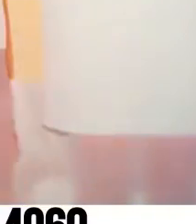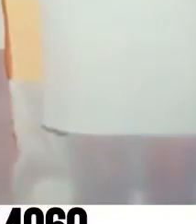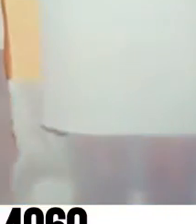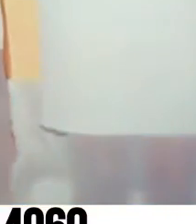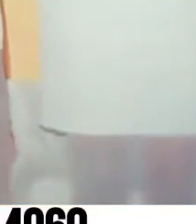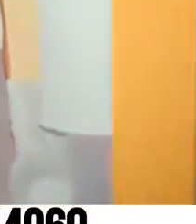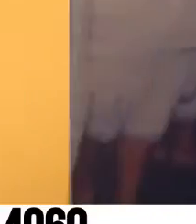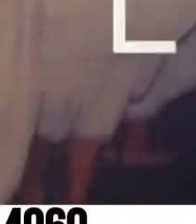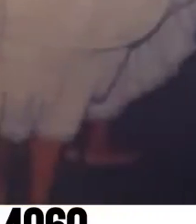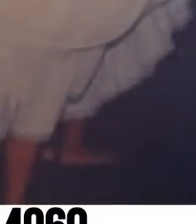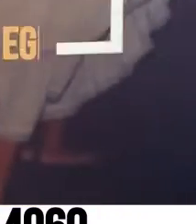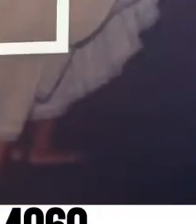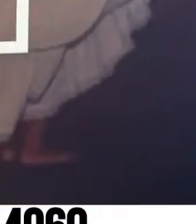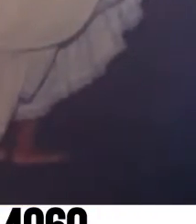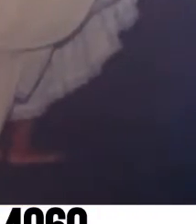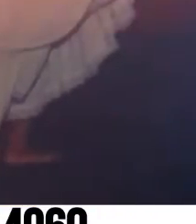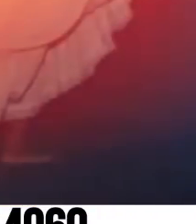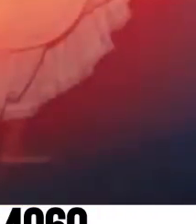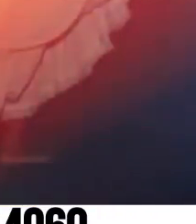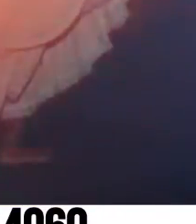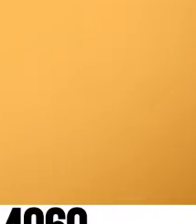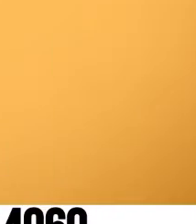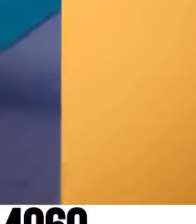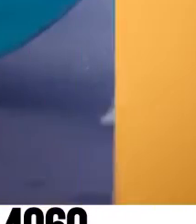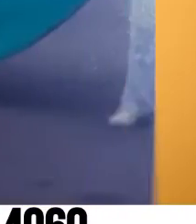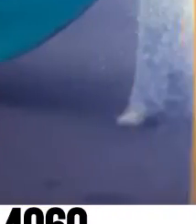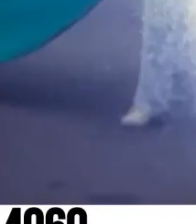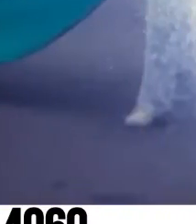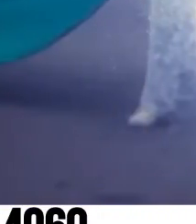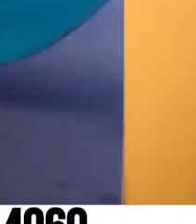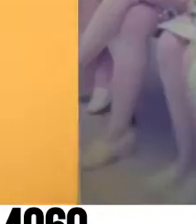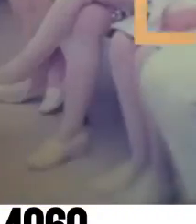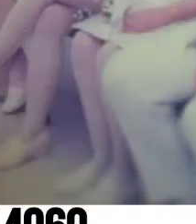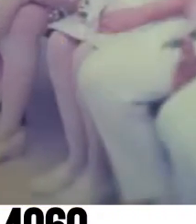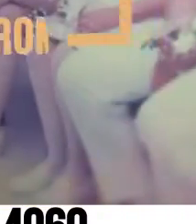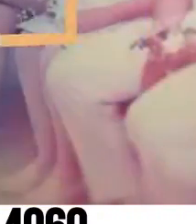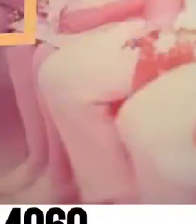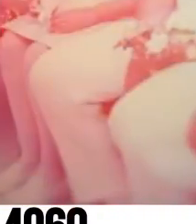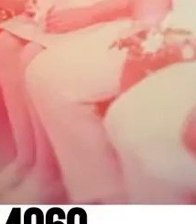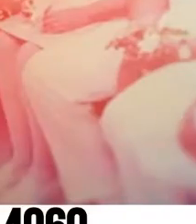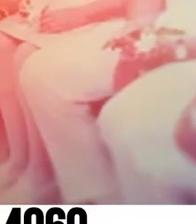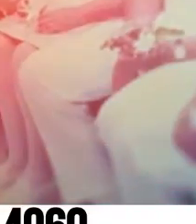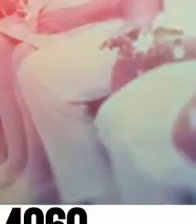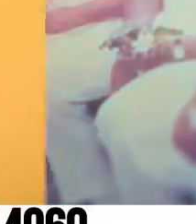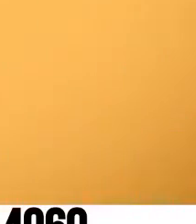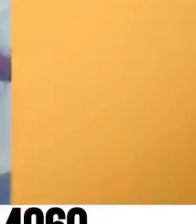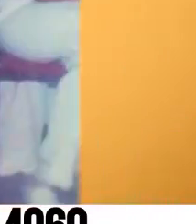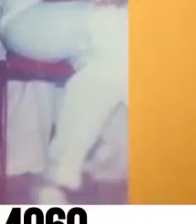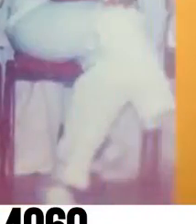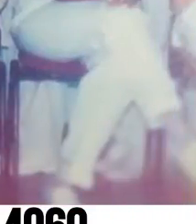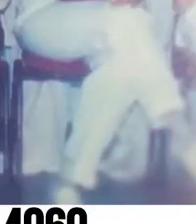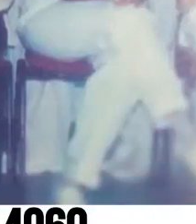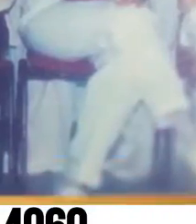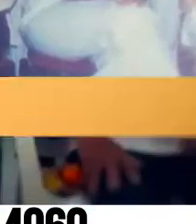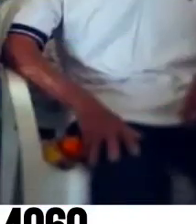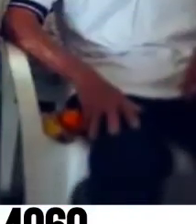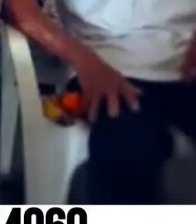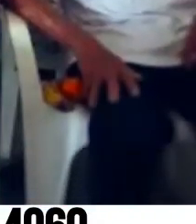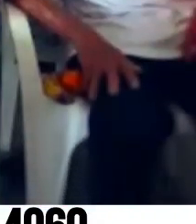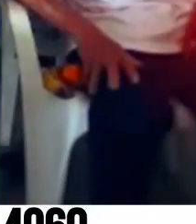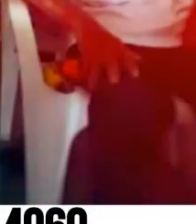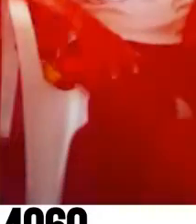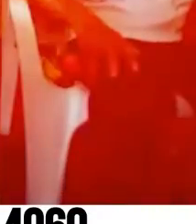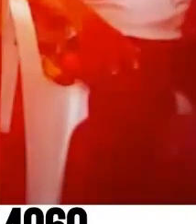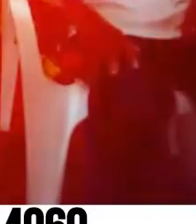CDUS invita a sus estudiantes, docentes, egresados y a la comunidad en general a la celebración de sus 20 años comprometidos con